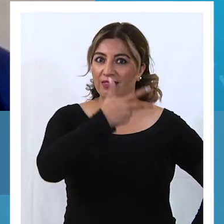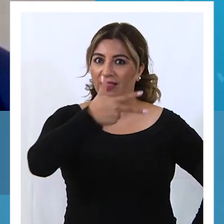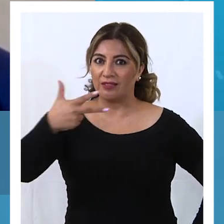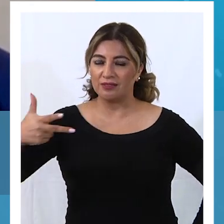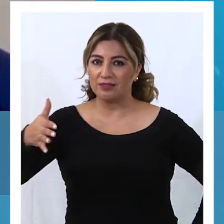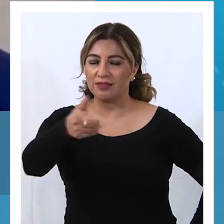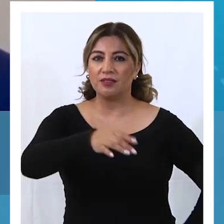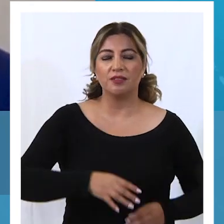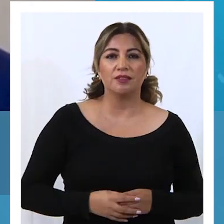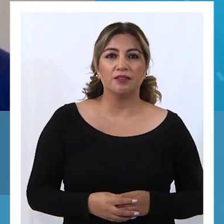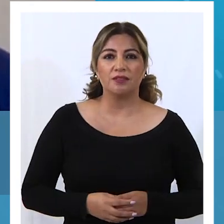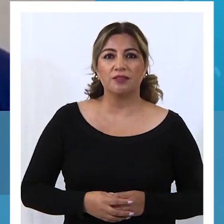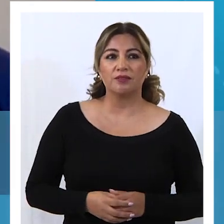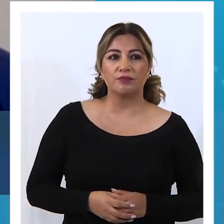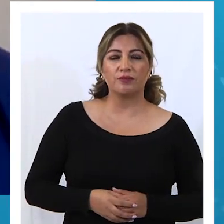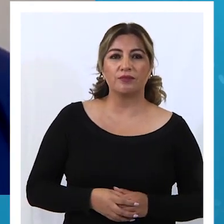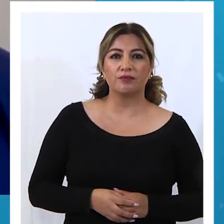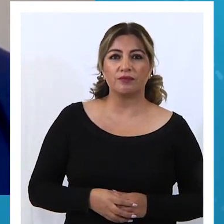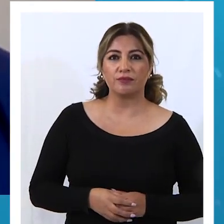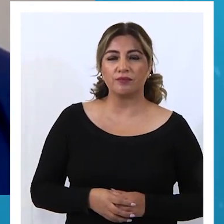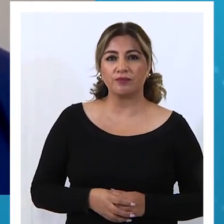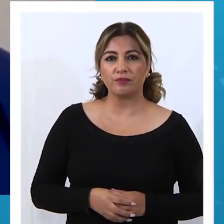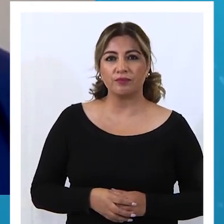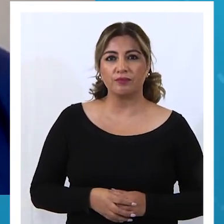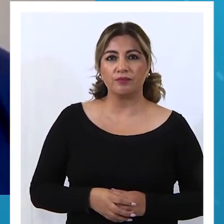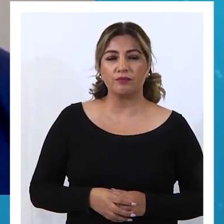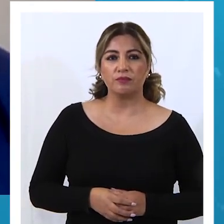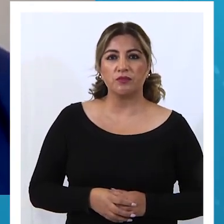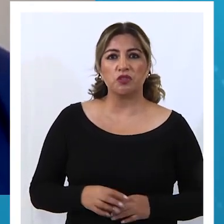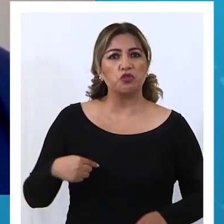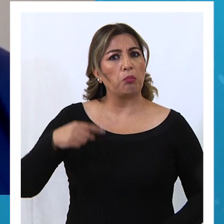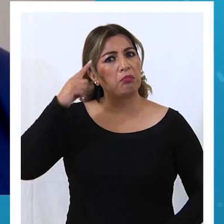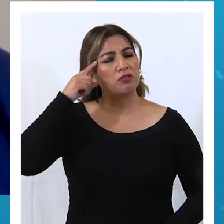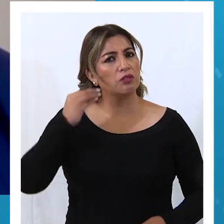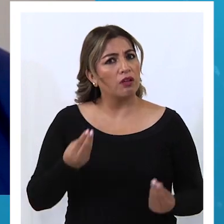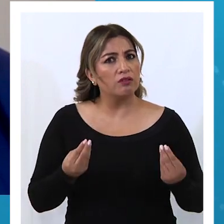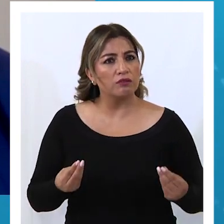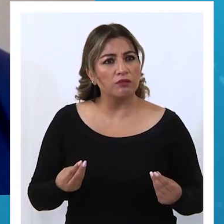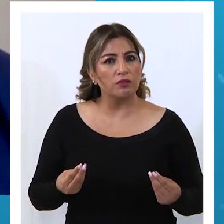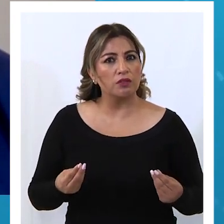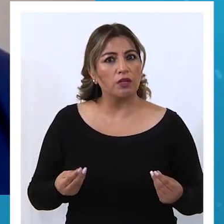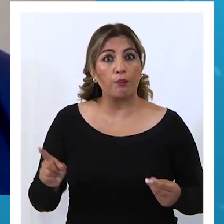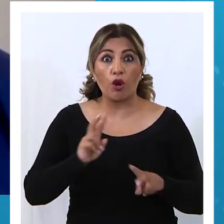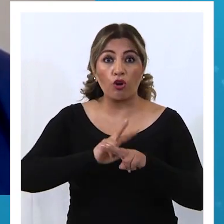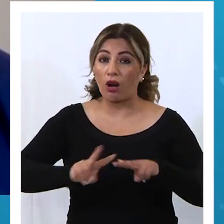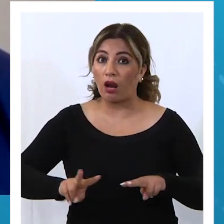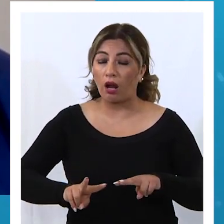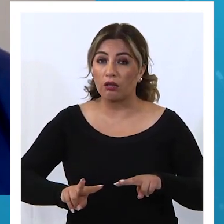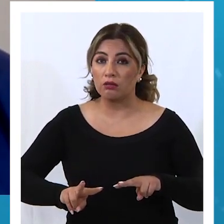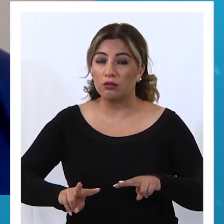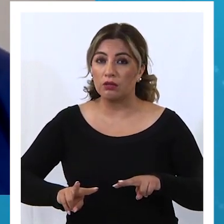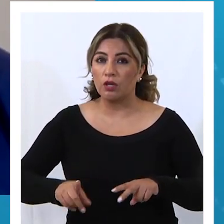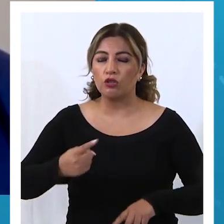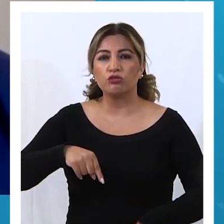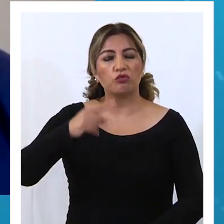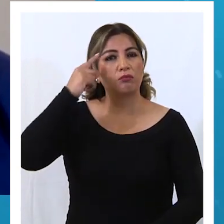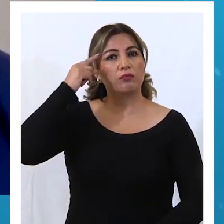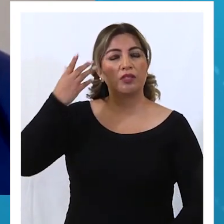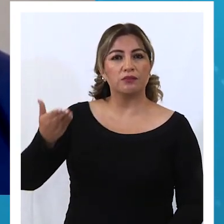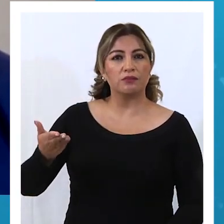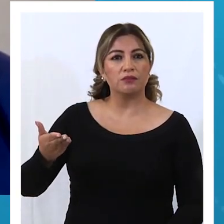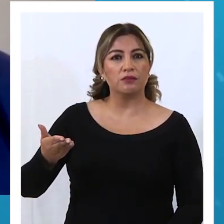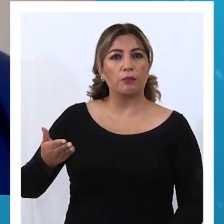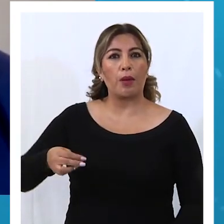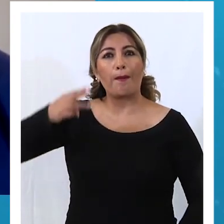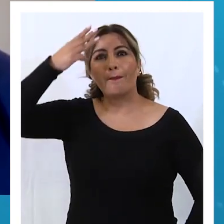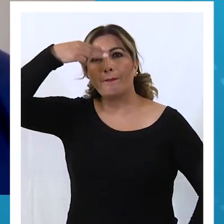danés? Bueno, yo diría que son moderadas, pero no relajadas. Si uno se pone a pensar, por ejemplo, el